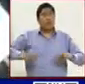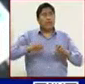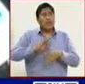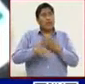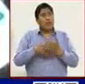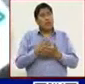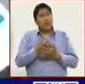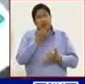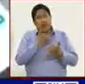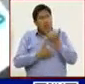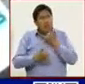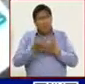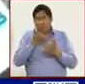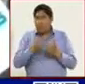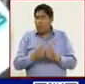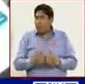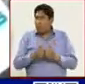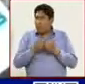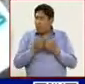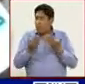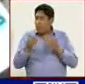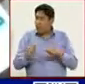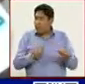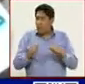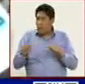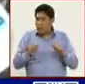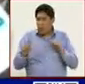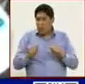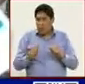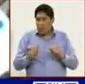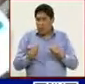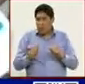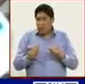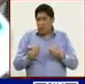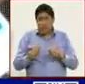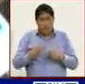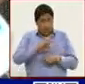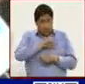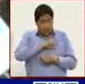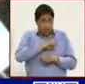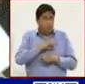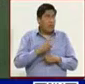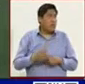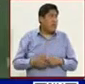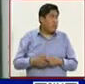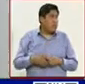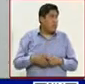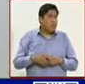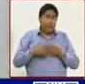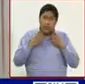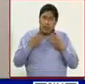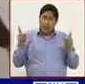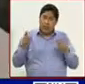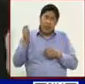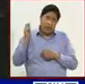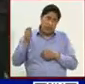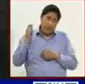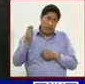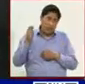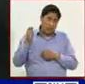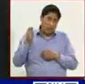recabado todos los indicios, como la acción directa elaborada por la policía, declaración de